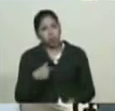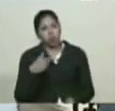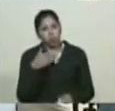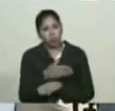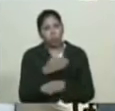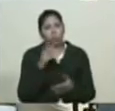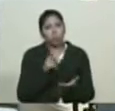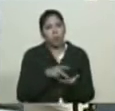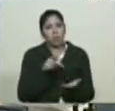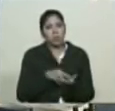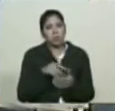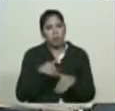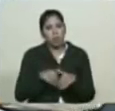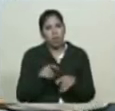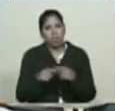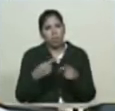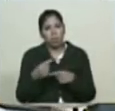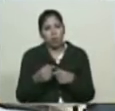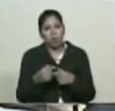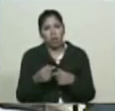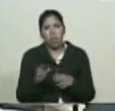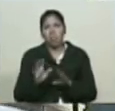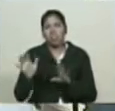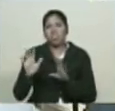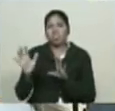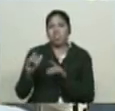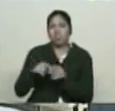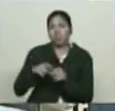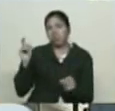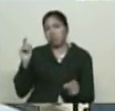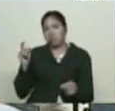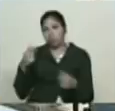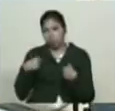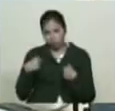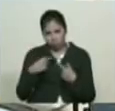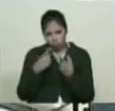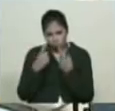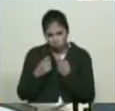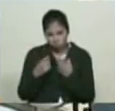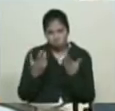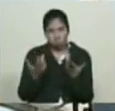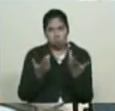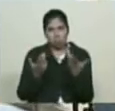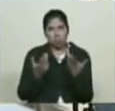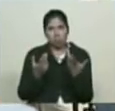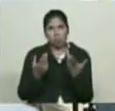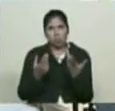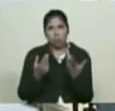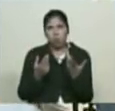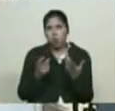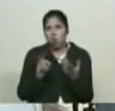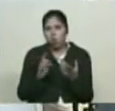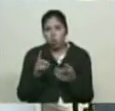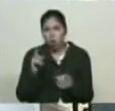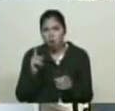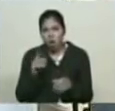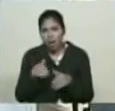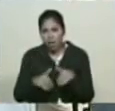otro día dice que no van a las elecciones. Y yo me pregunto, ¿y si no van a las elecciones, para dónde van? ¿Para la guerra?